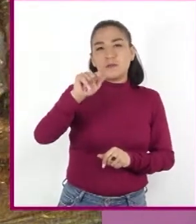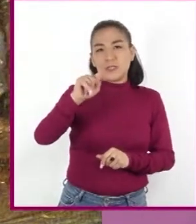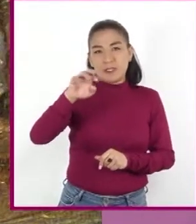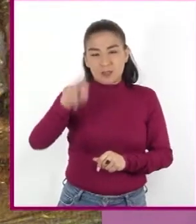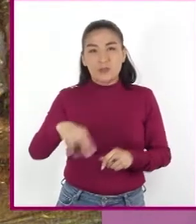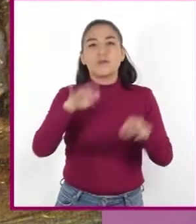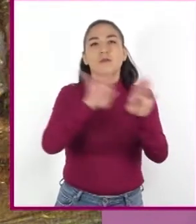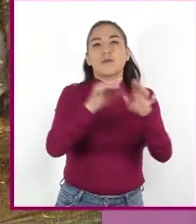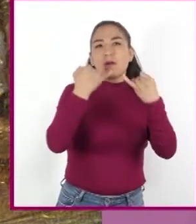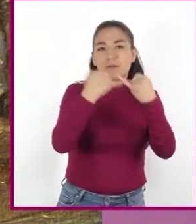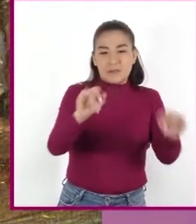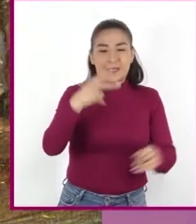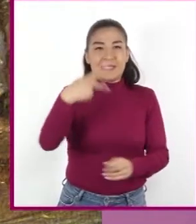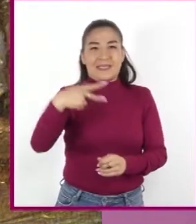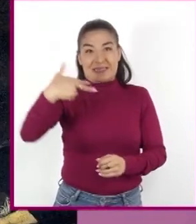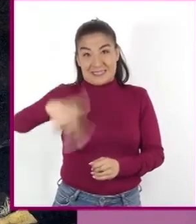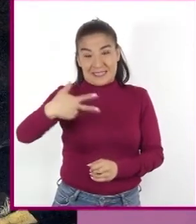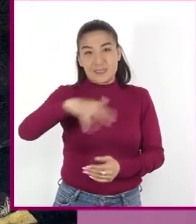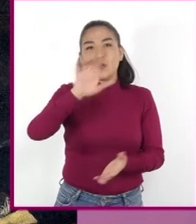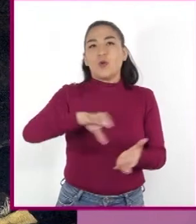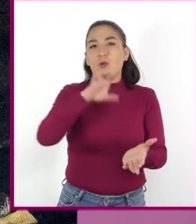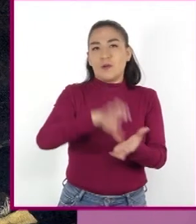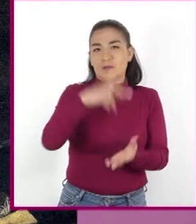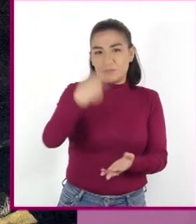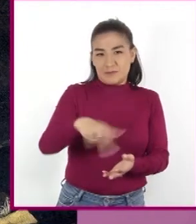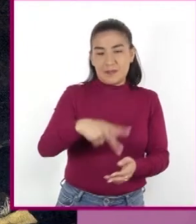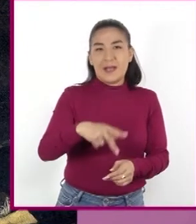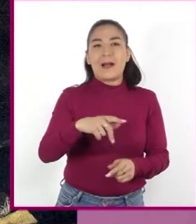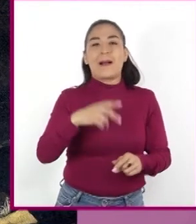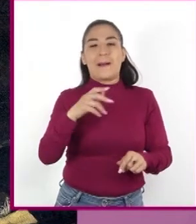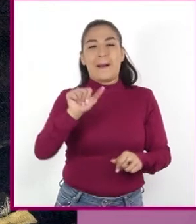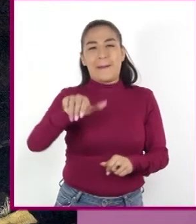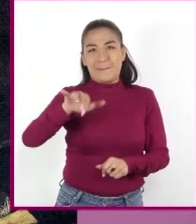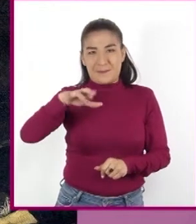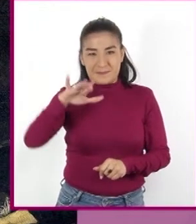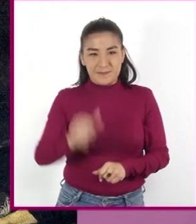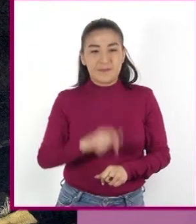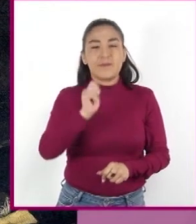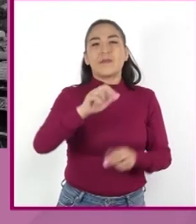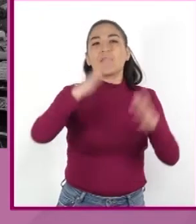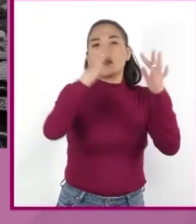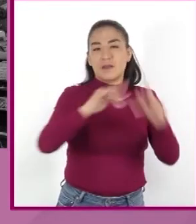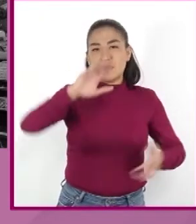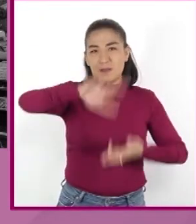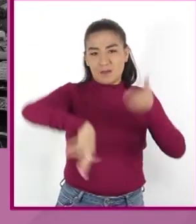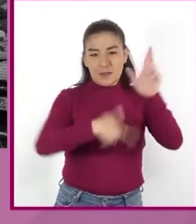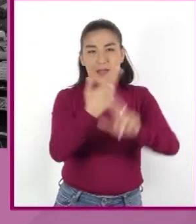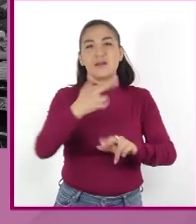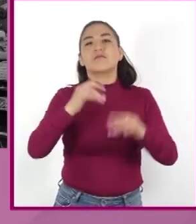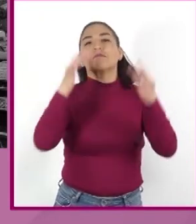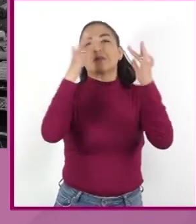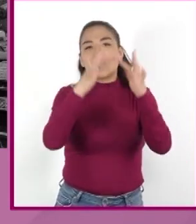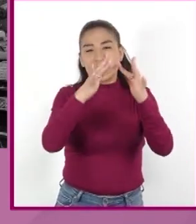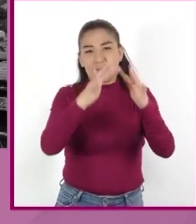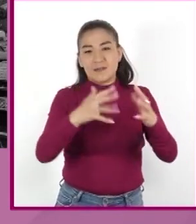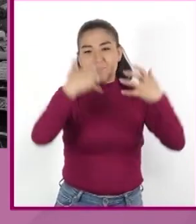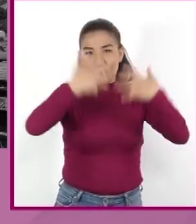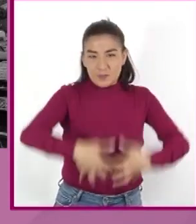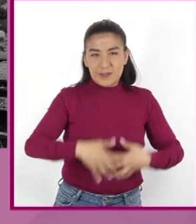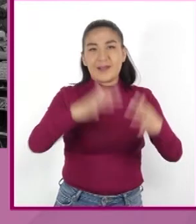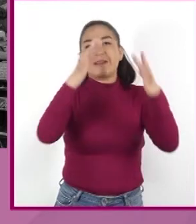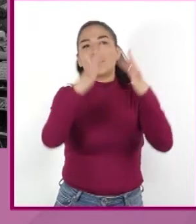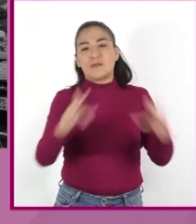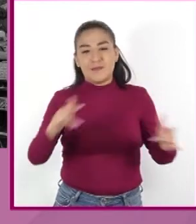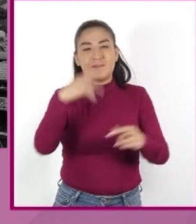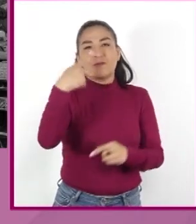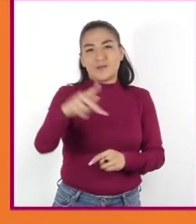13 colonias inglesas en América, la Revolución Francesa y la Revolución Industrial. Pudimos observar